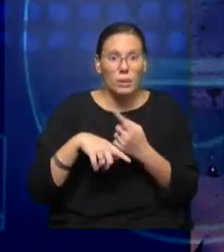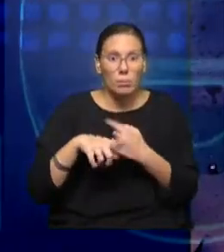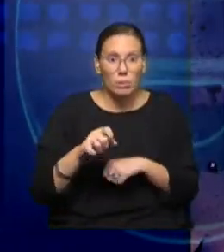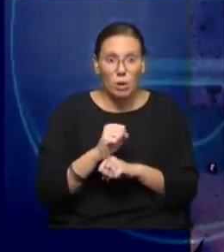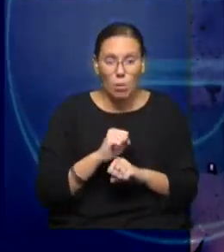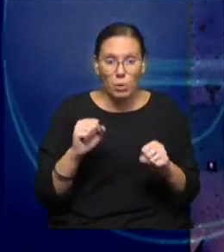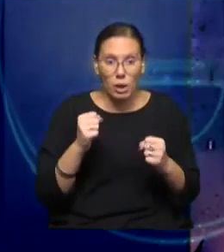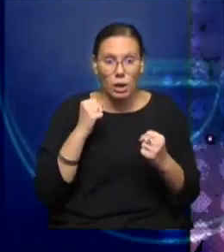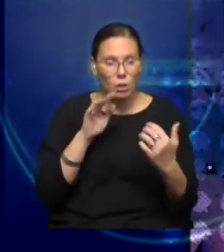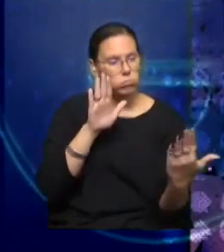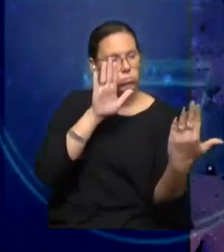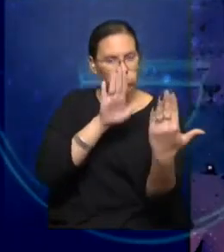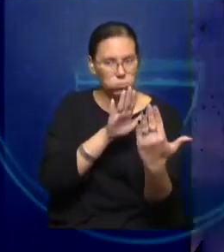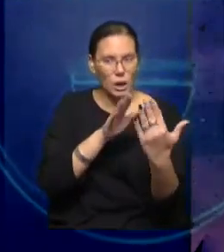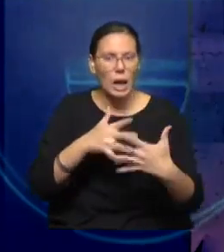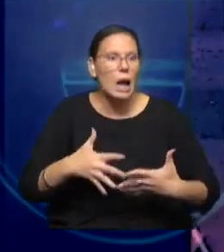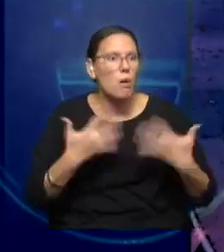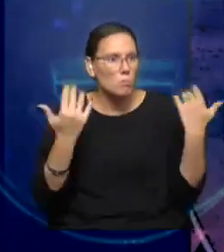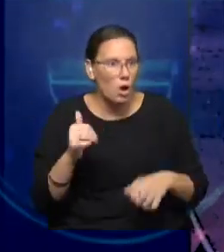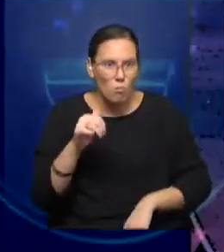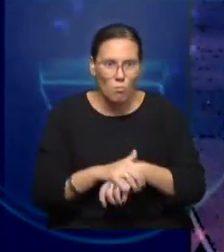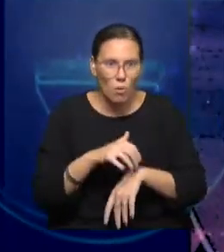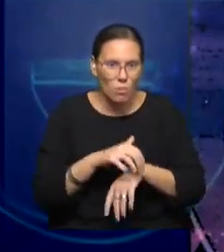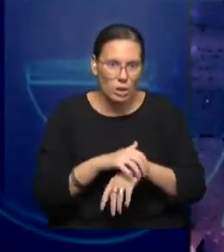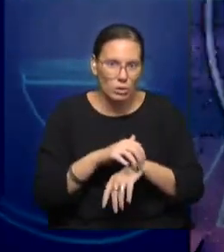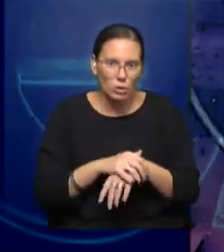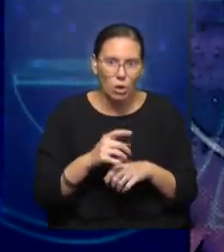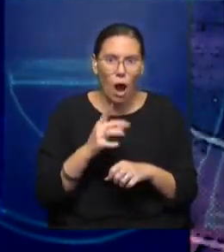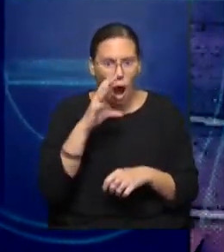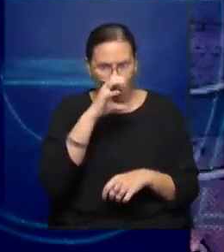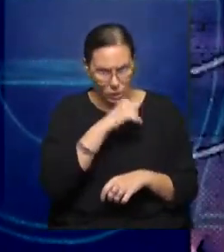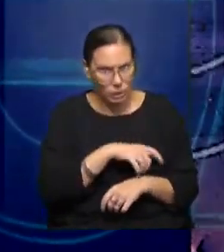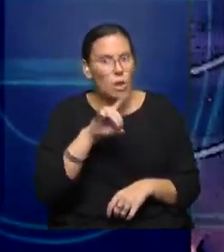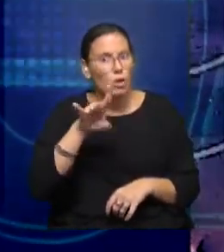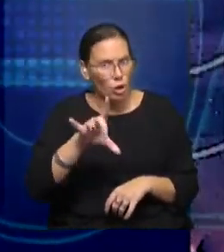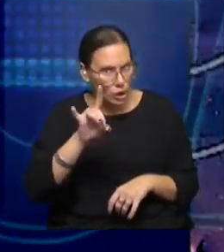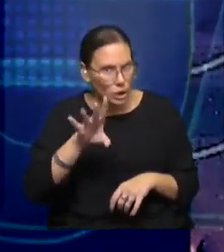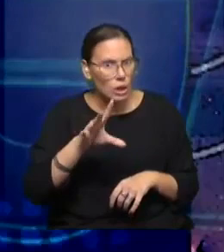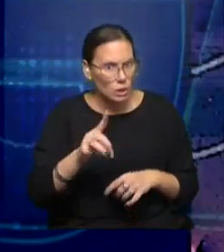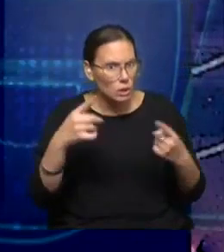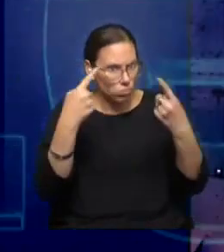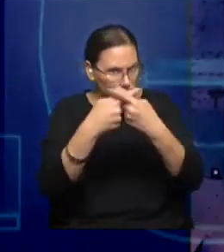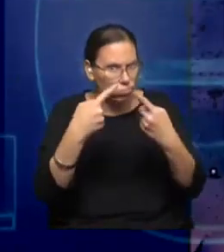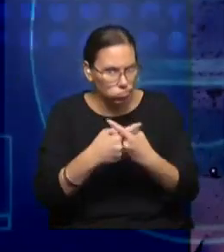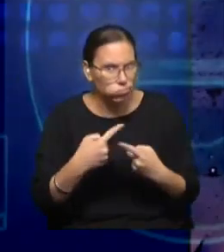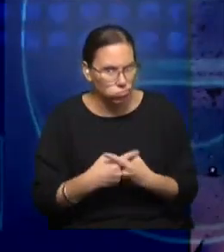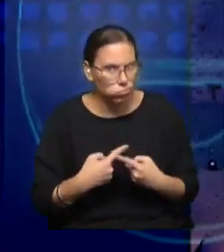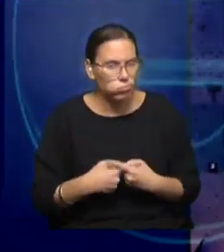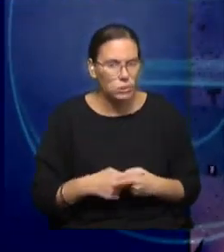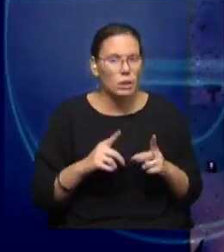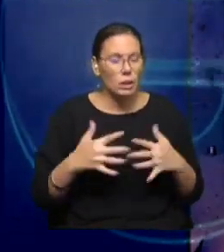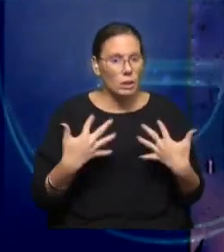tener frente a frente al Gran campeón del momento a verle aguantado los 15 round s que fue una cosa